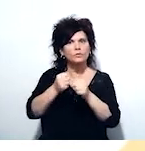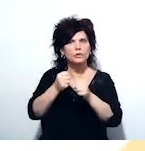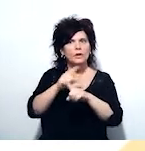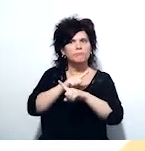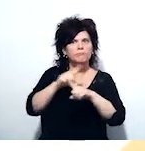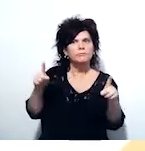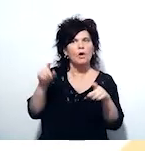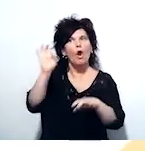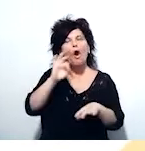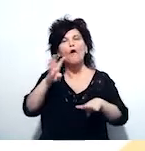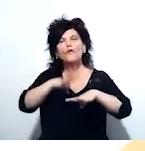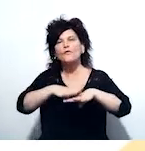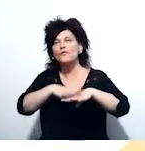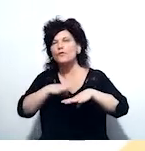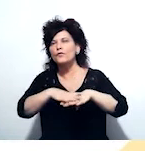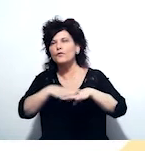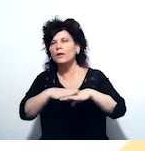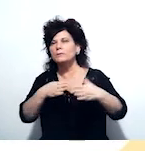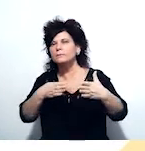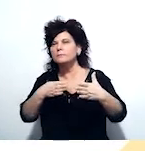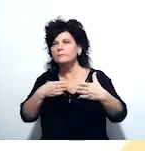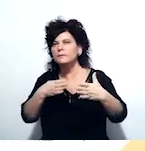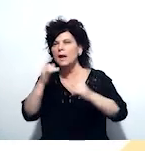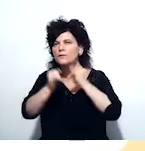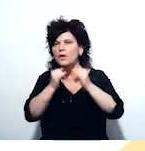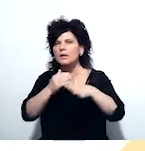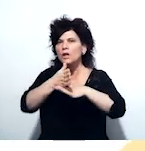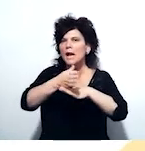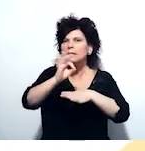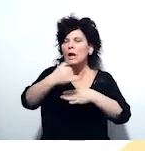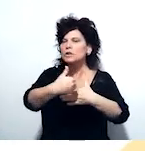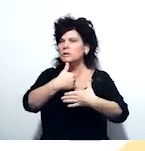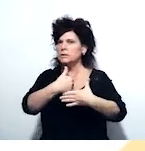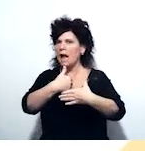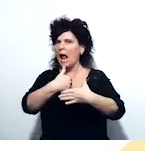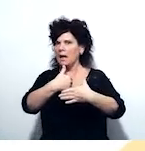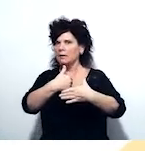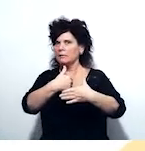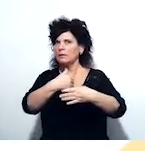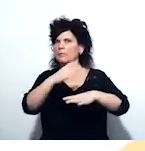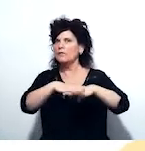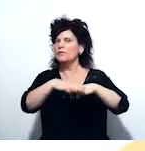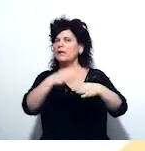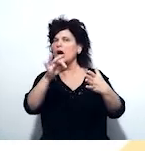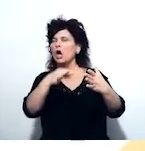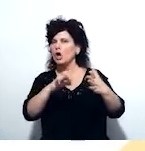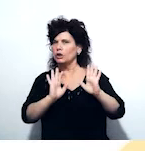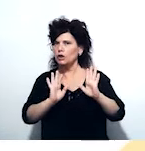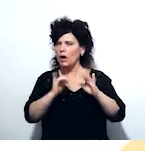hay al entrar y salir la información a China. Pero bueno, China